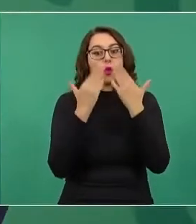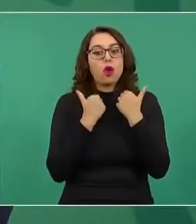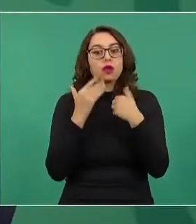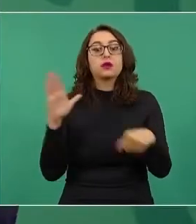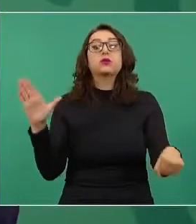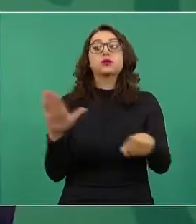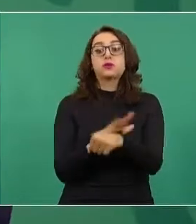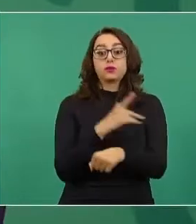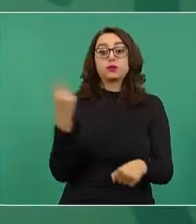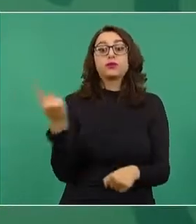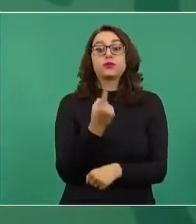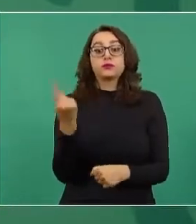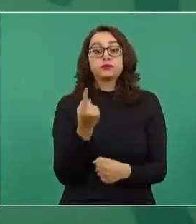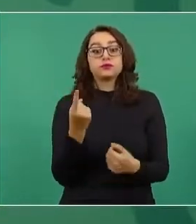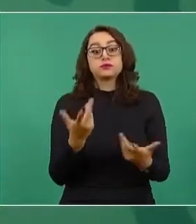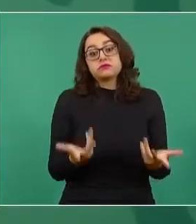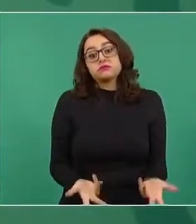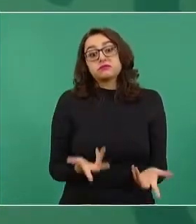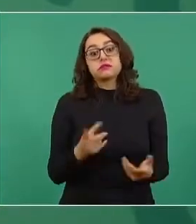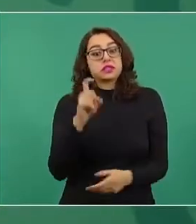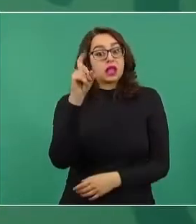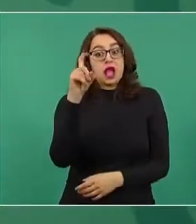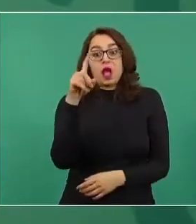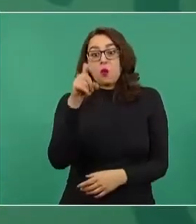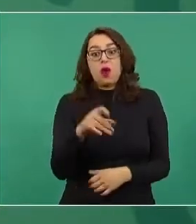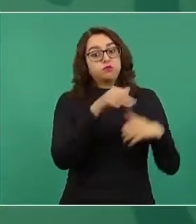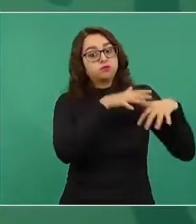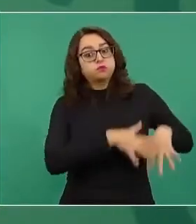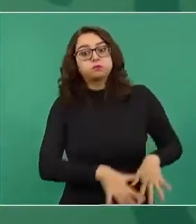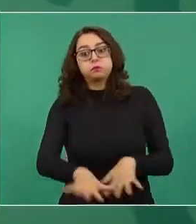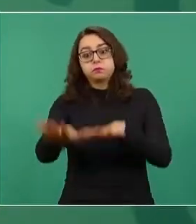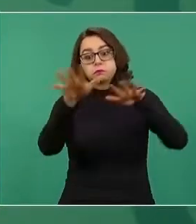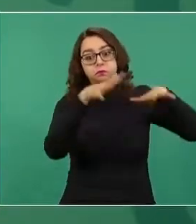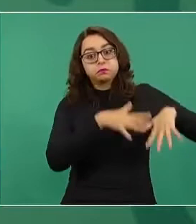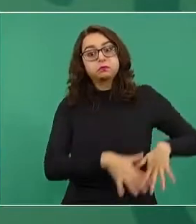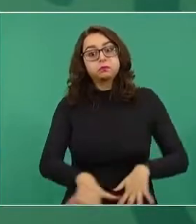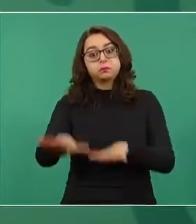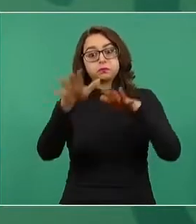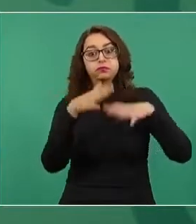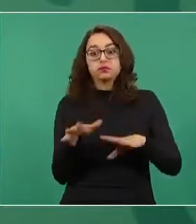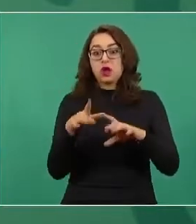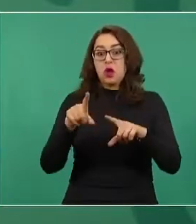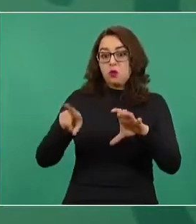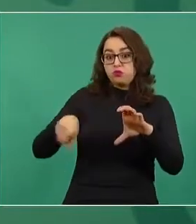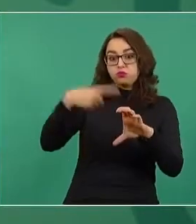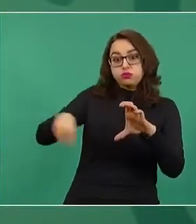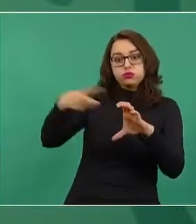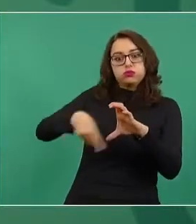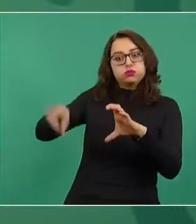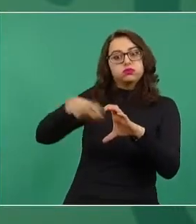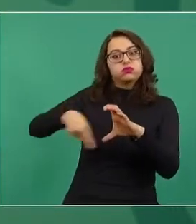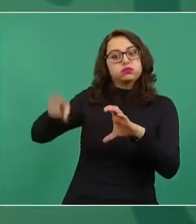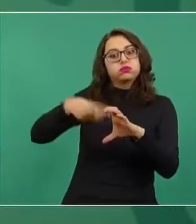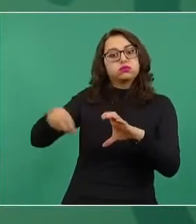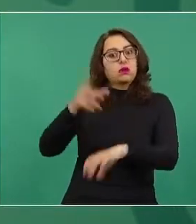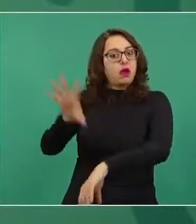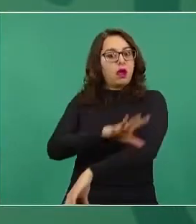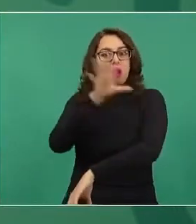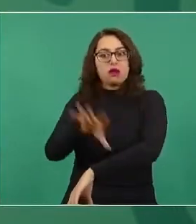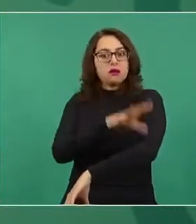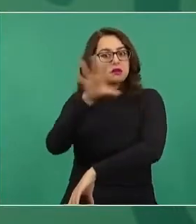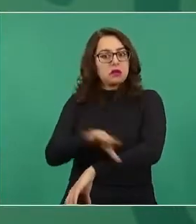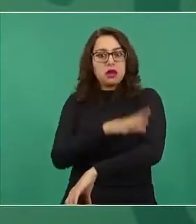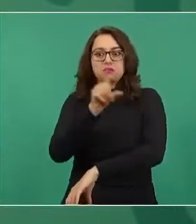Se deja caer el agua y la fuerza del agua mueve turbinas, se genera la energía y sale el